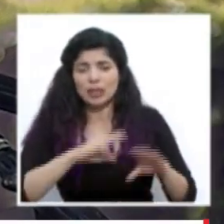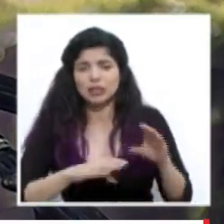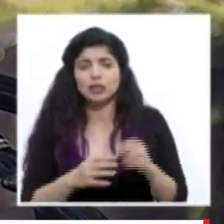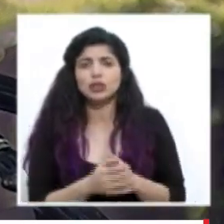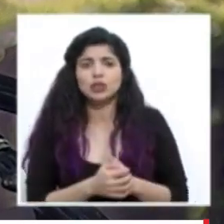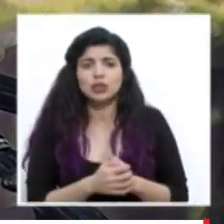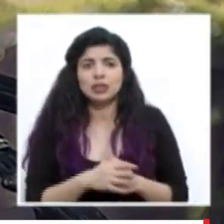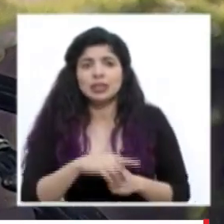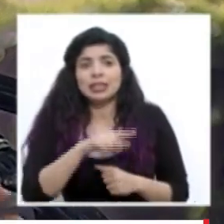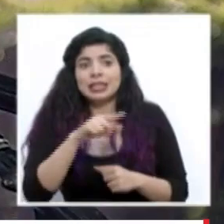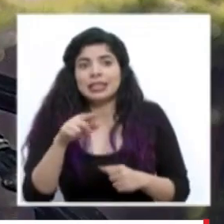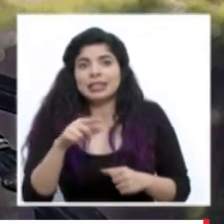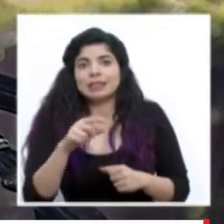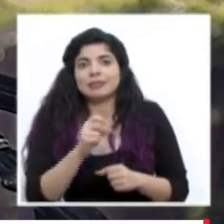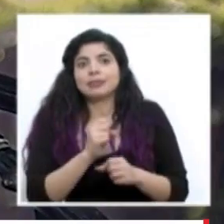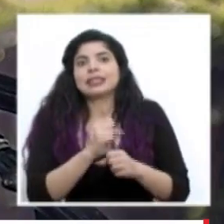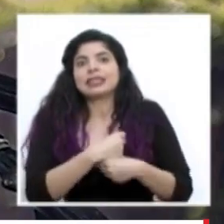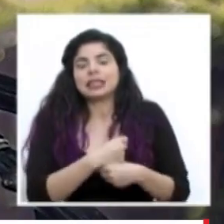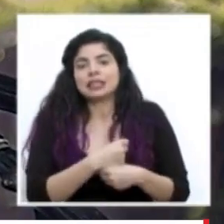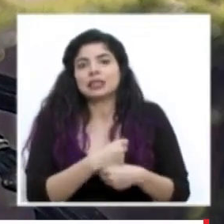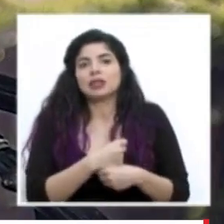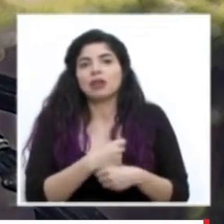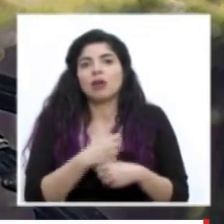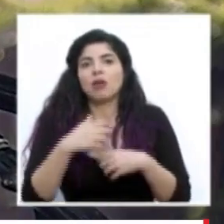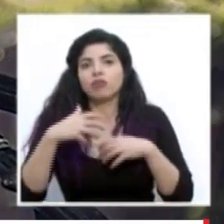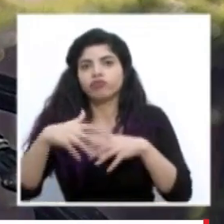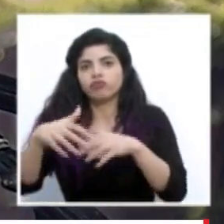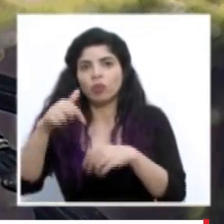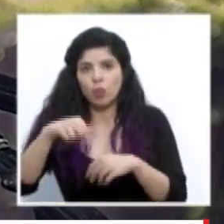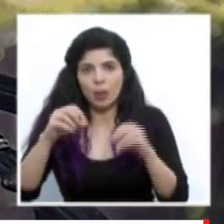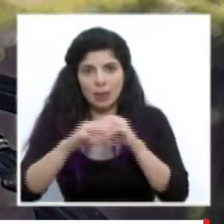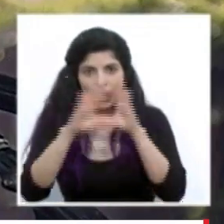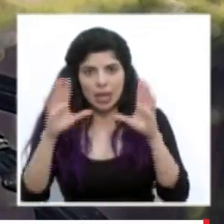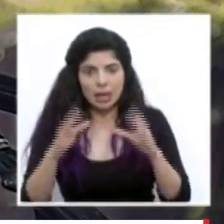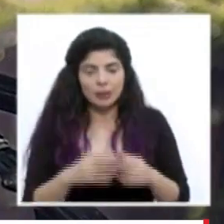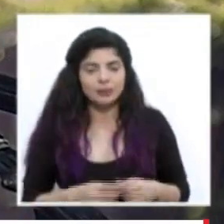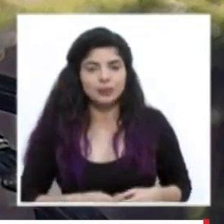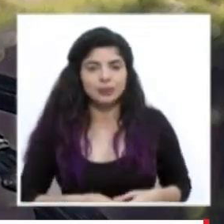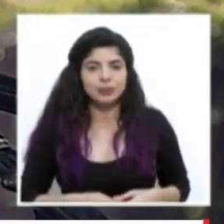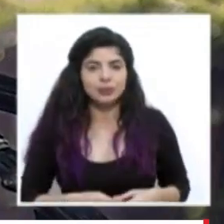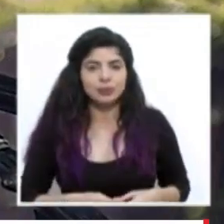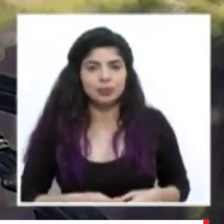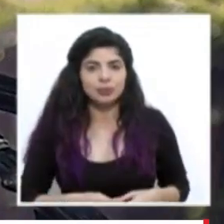y que fue hecho concreto en un emplazamiento esta mañana?